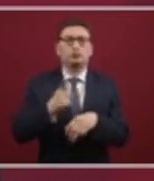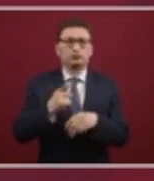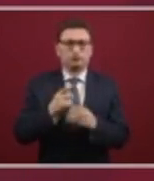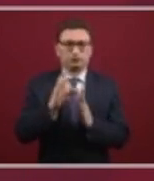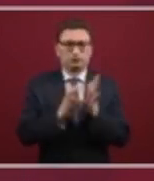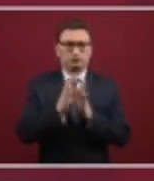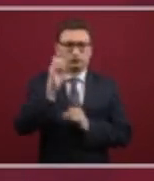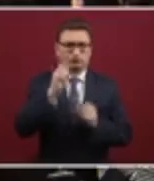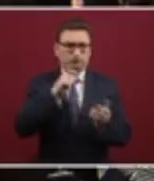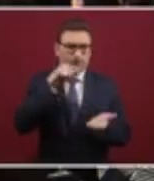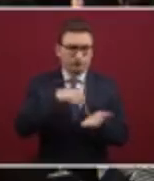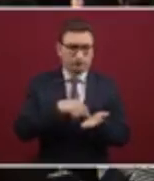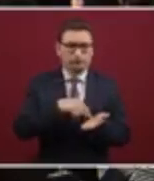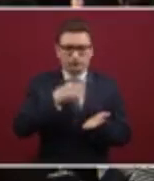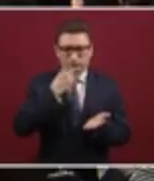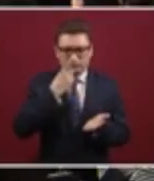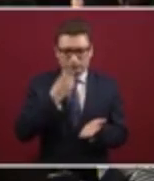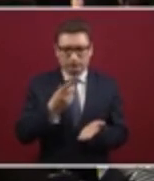está